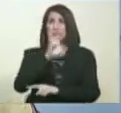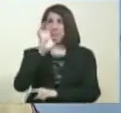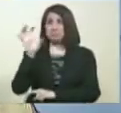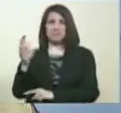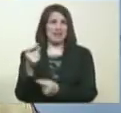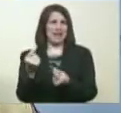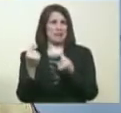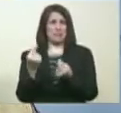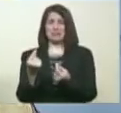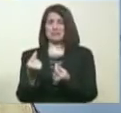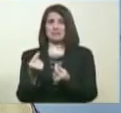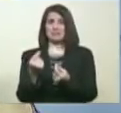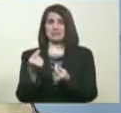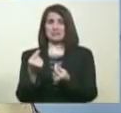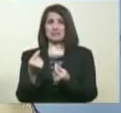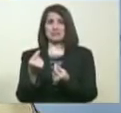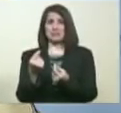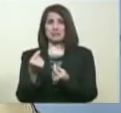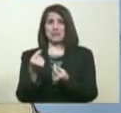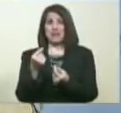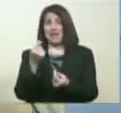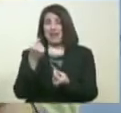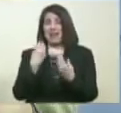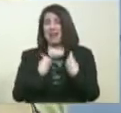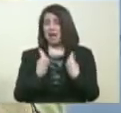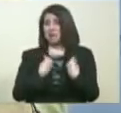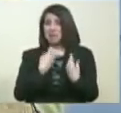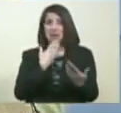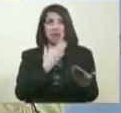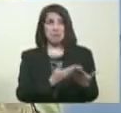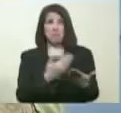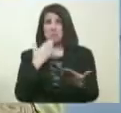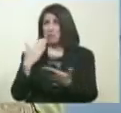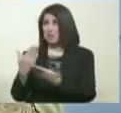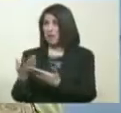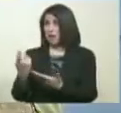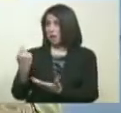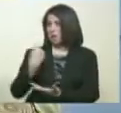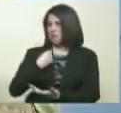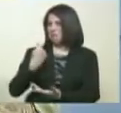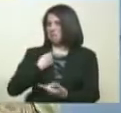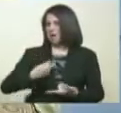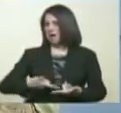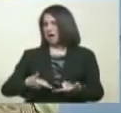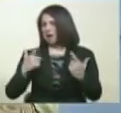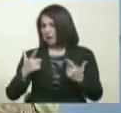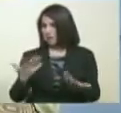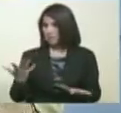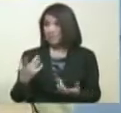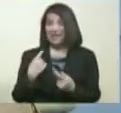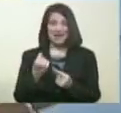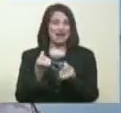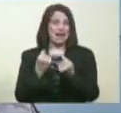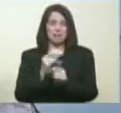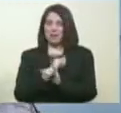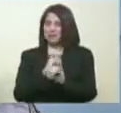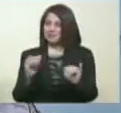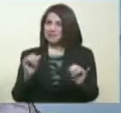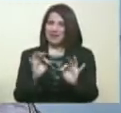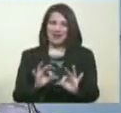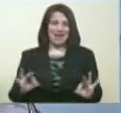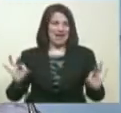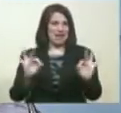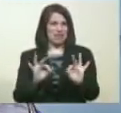jamás en la vida les pedirá a ustedes un bolívar, para nada, jamás. No soy hombre